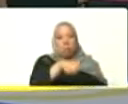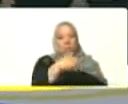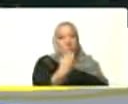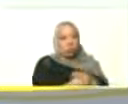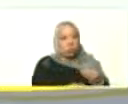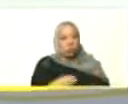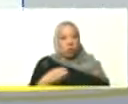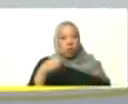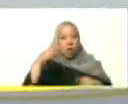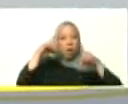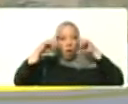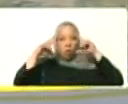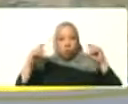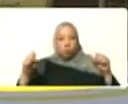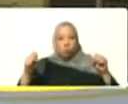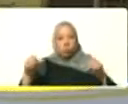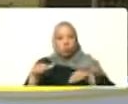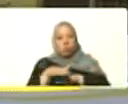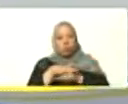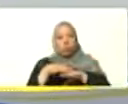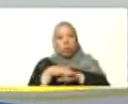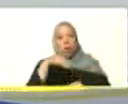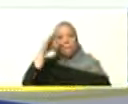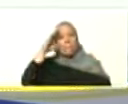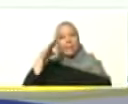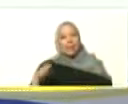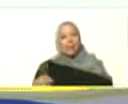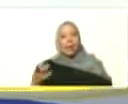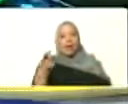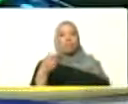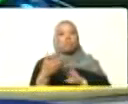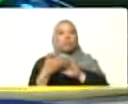y lo soluciona todo y al gran poder militar.